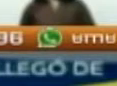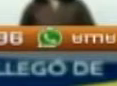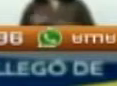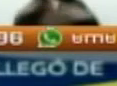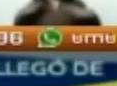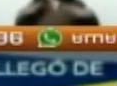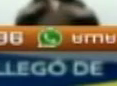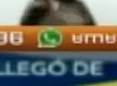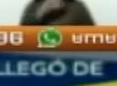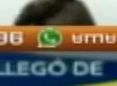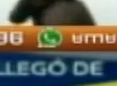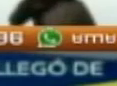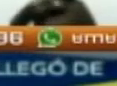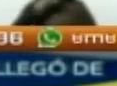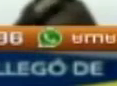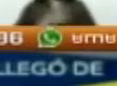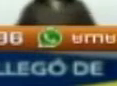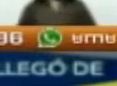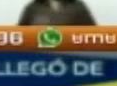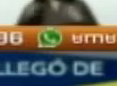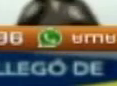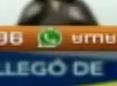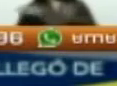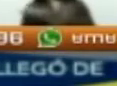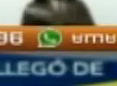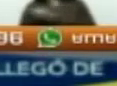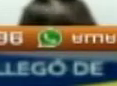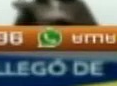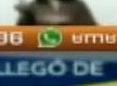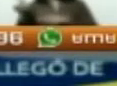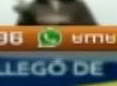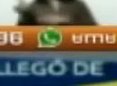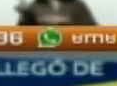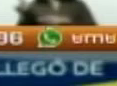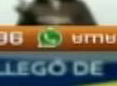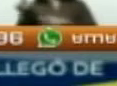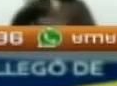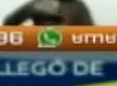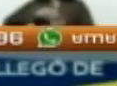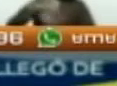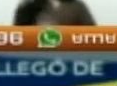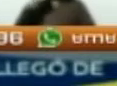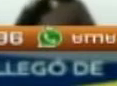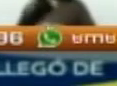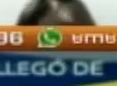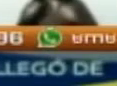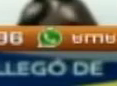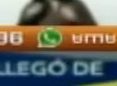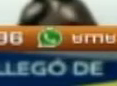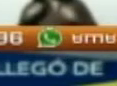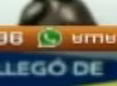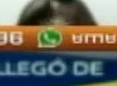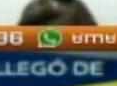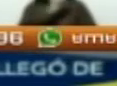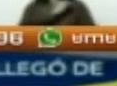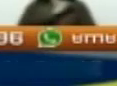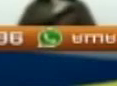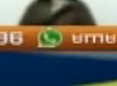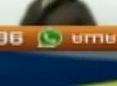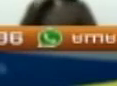república dominicana vive aquí en la candelaria en el centro de caracas te asusta